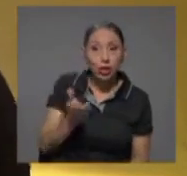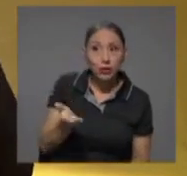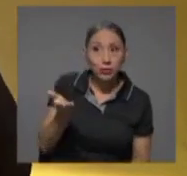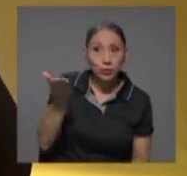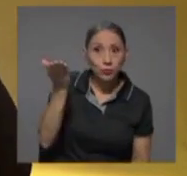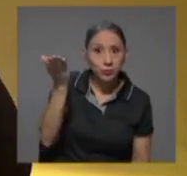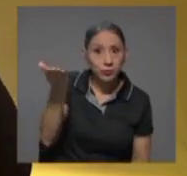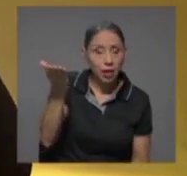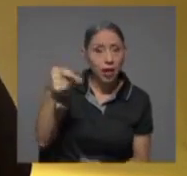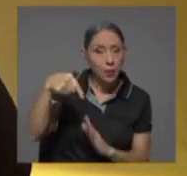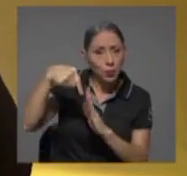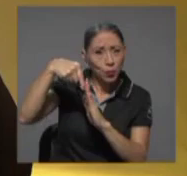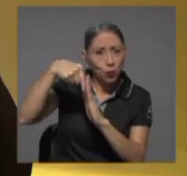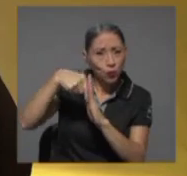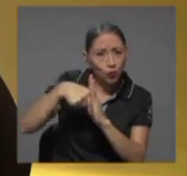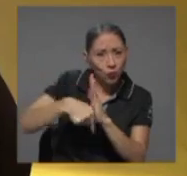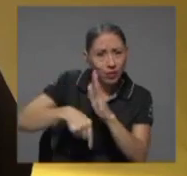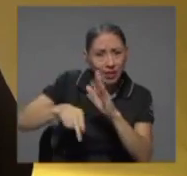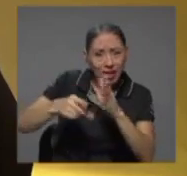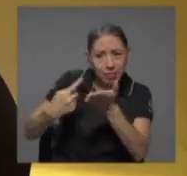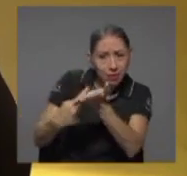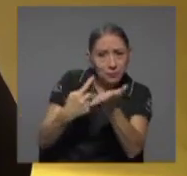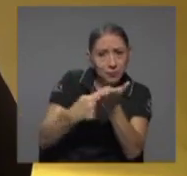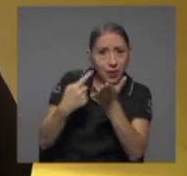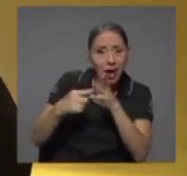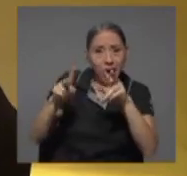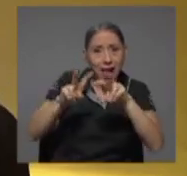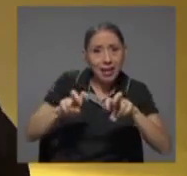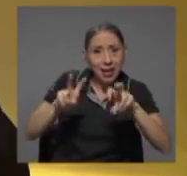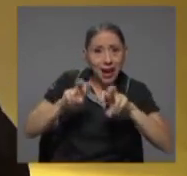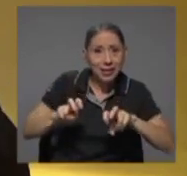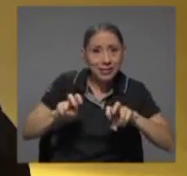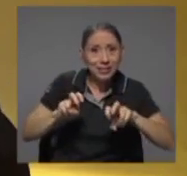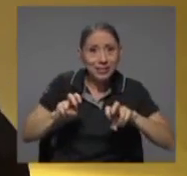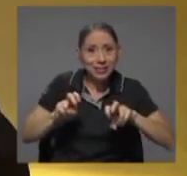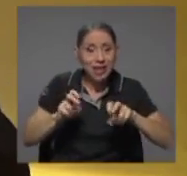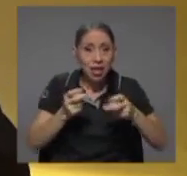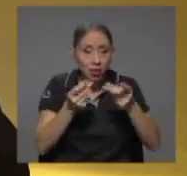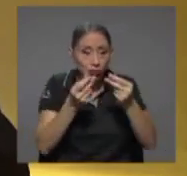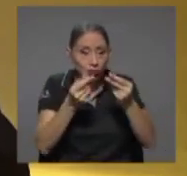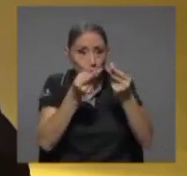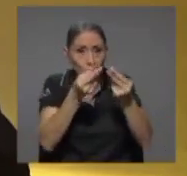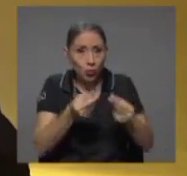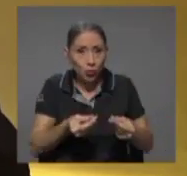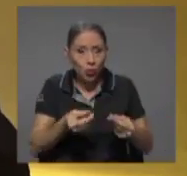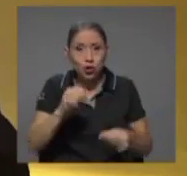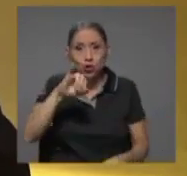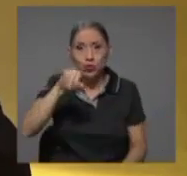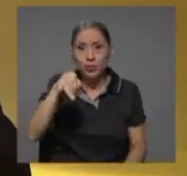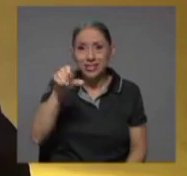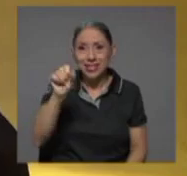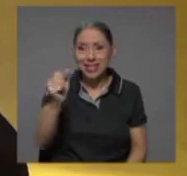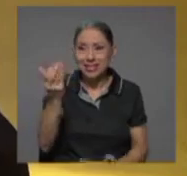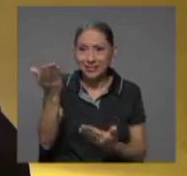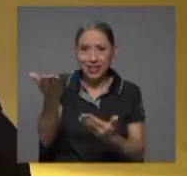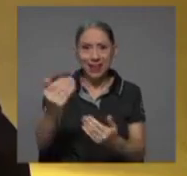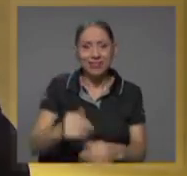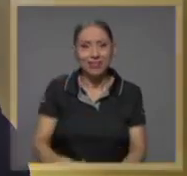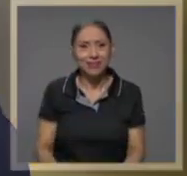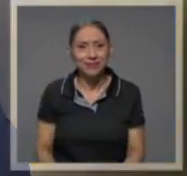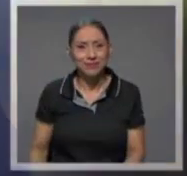la profundidad del análisis hacendario de Yulisa Sáenz. Adelante, Yulisa.